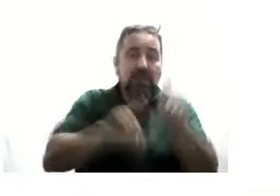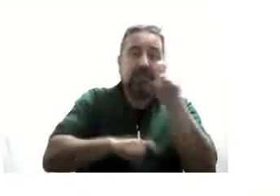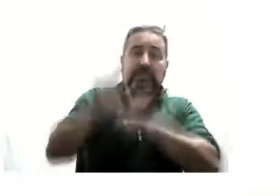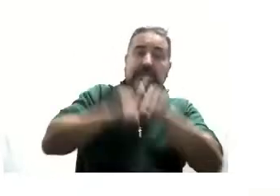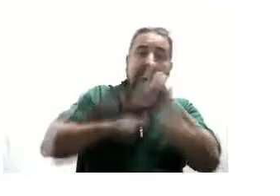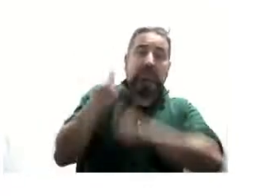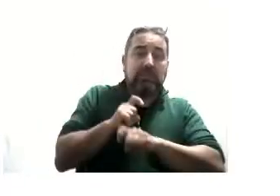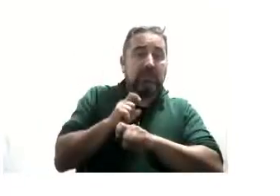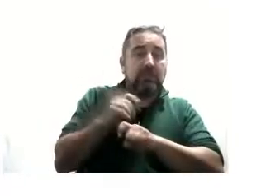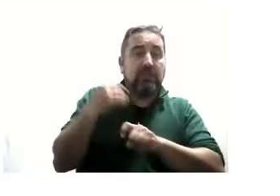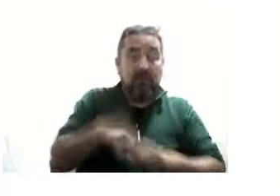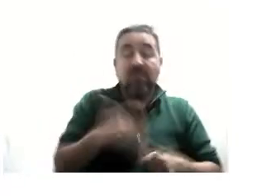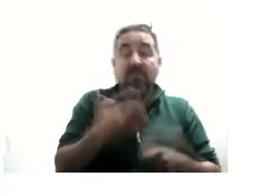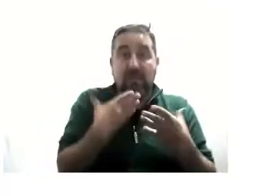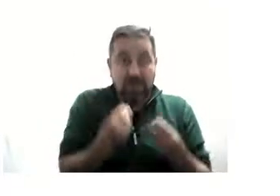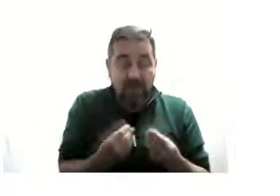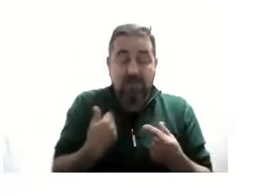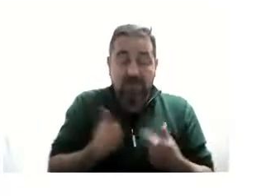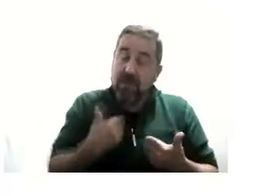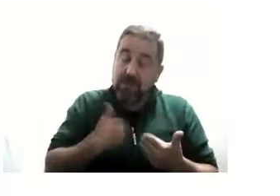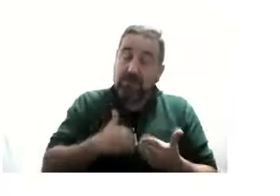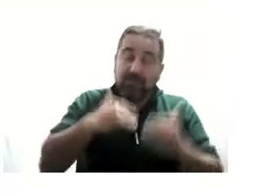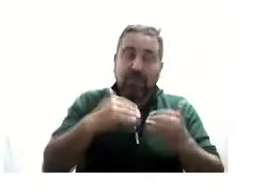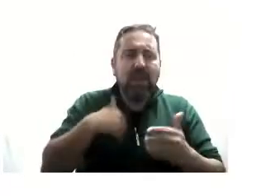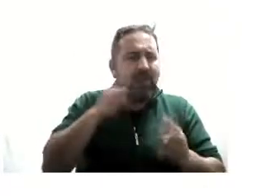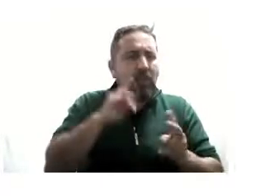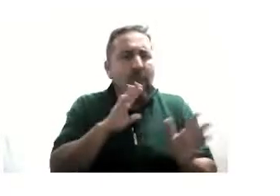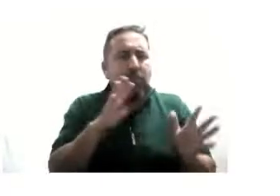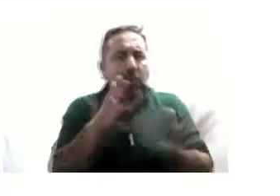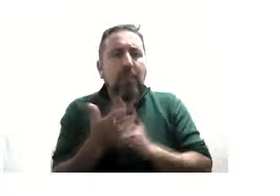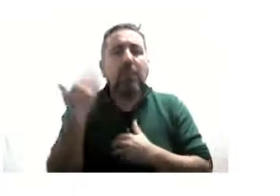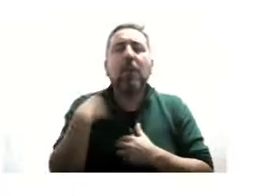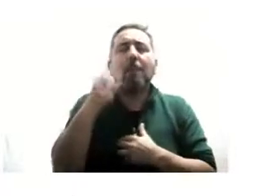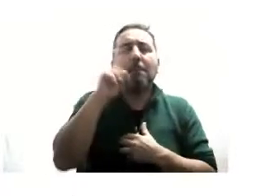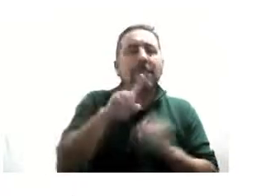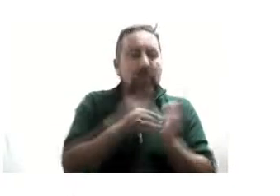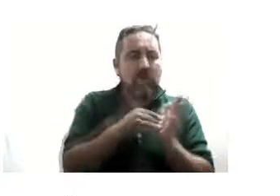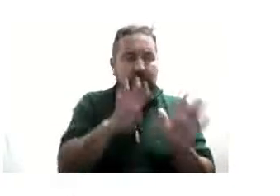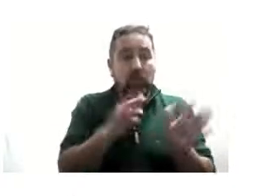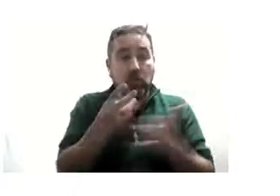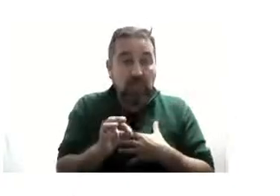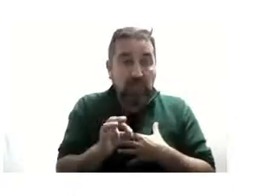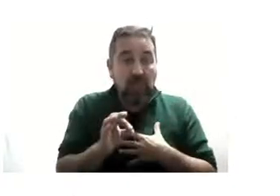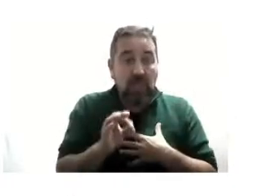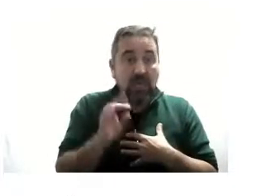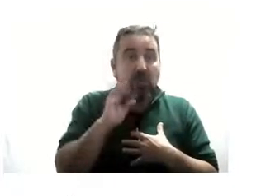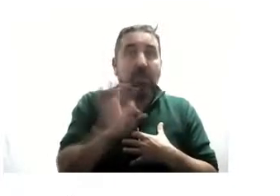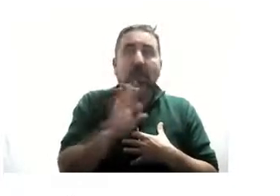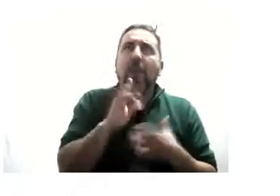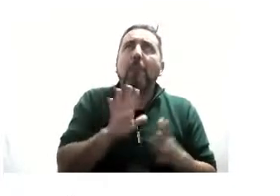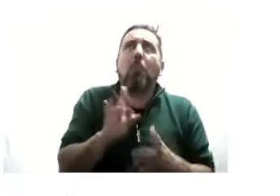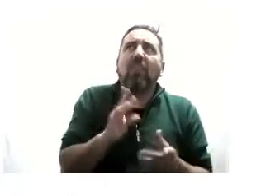vamos cumpliendo años y vamos viendo cuál es esta evolución, pero vamos, en 1980, que a mí personalmente no me parece que haga